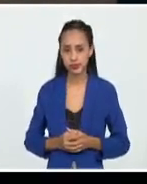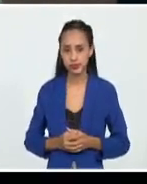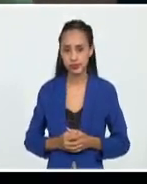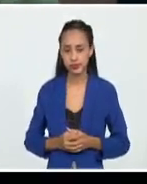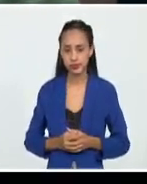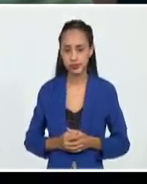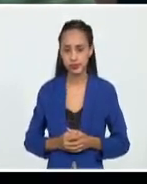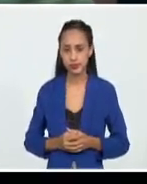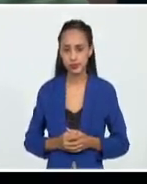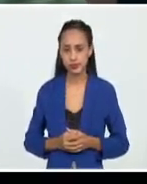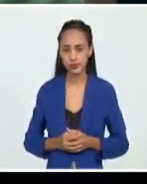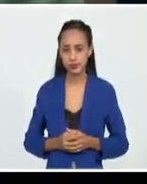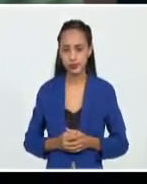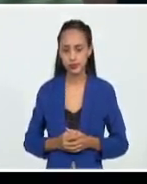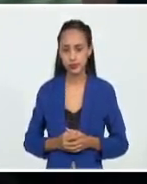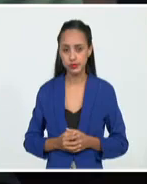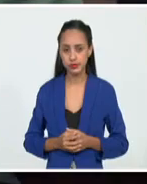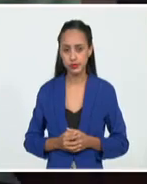y de ser parte